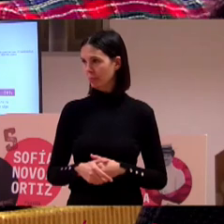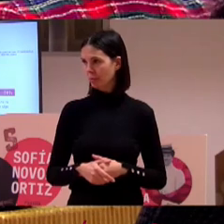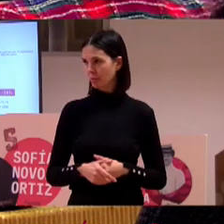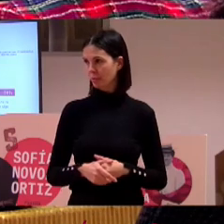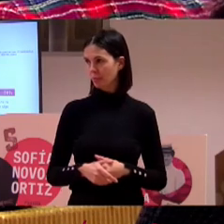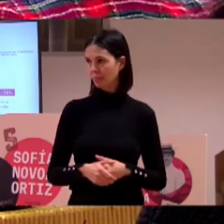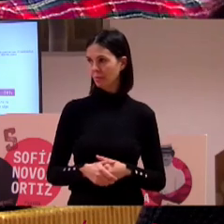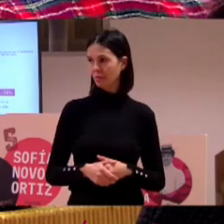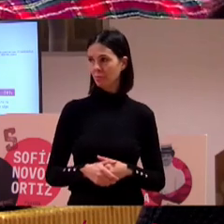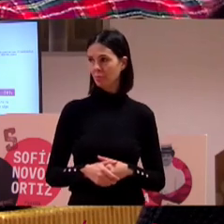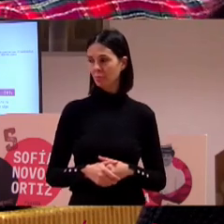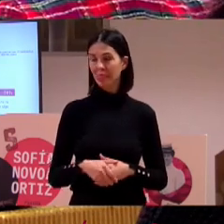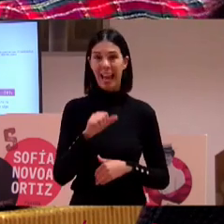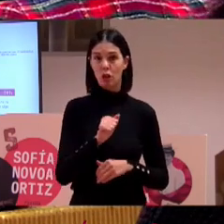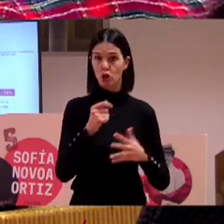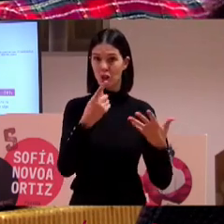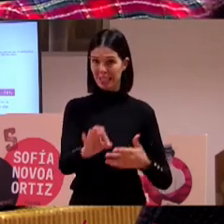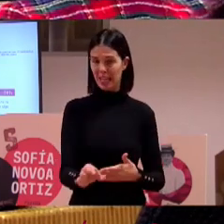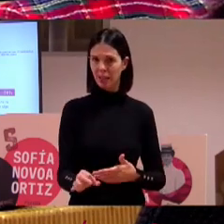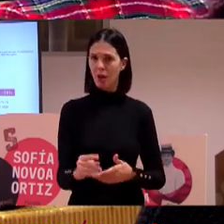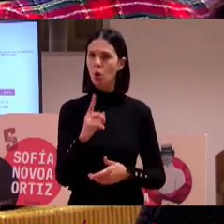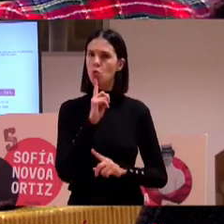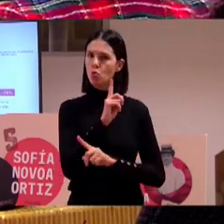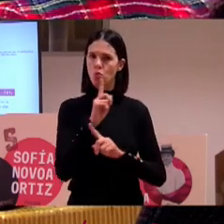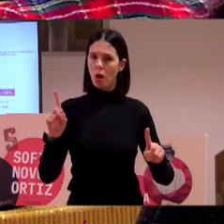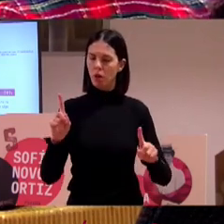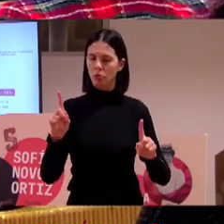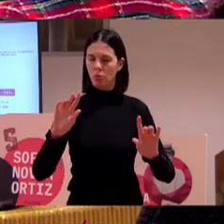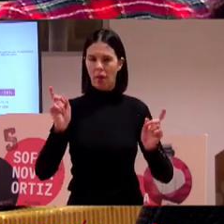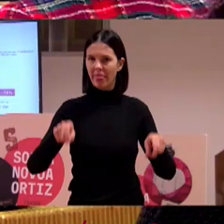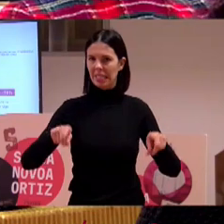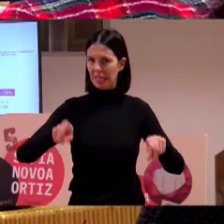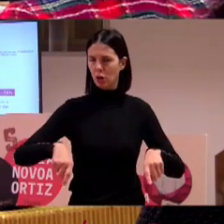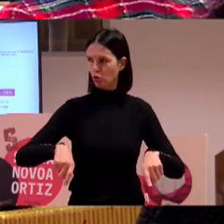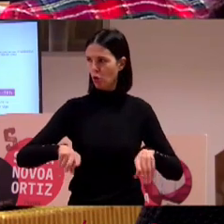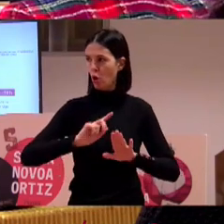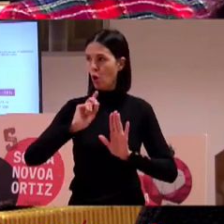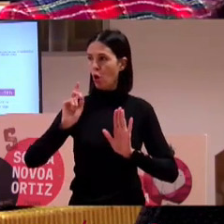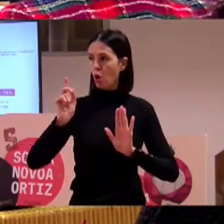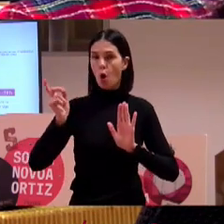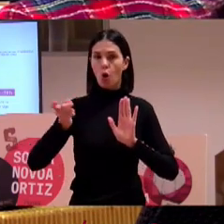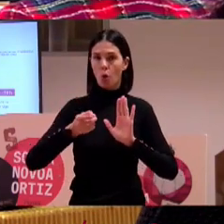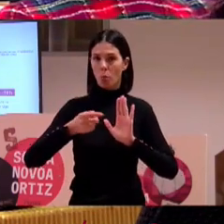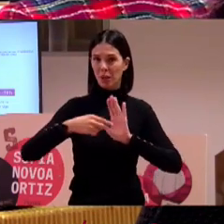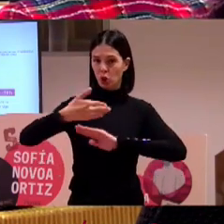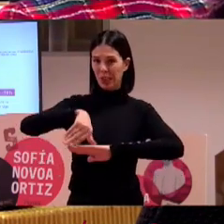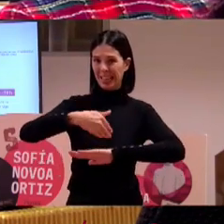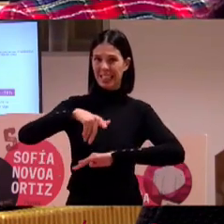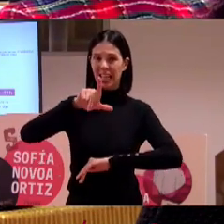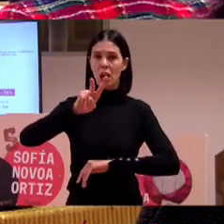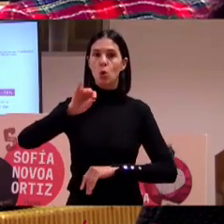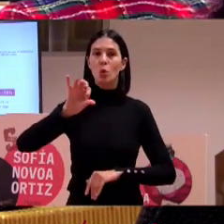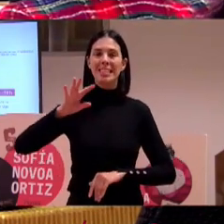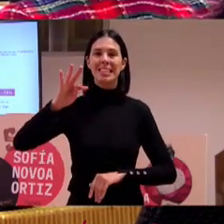en el año 60 le tocó un año sabático e se lo pasó todo en Luis Taboada.